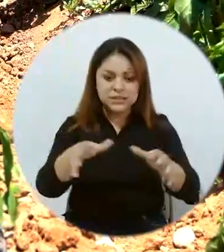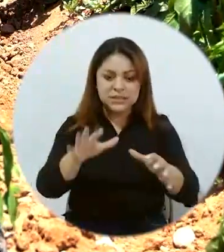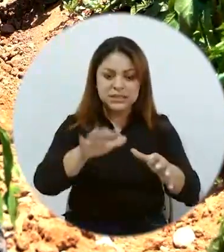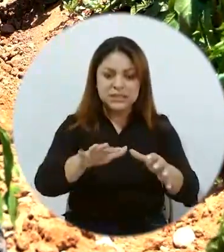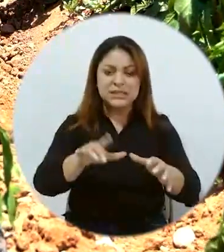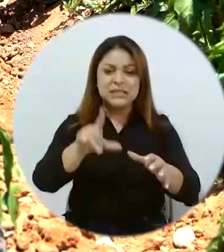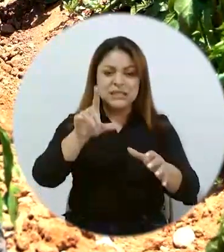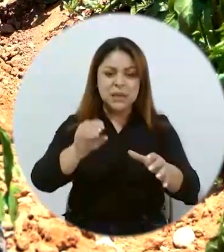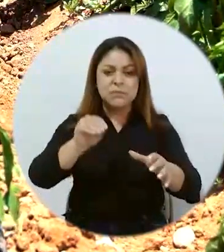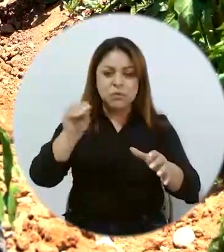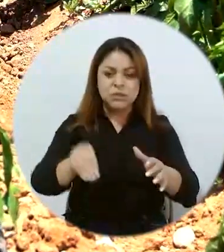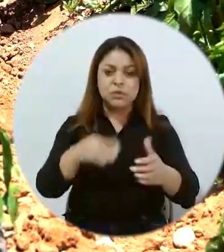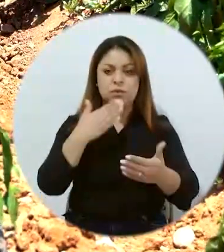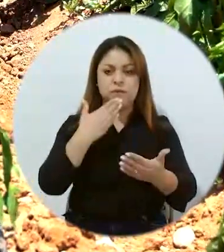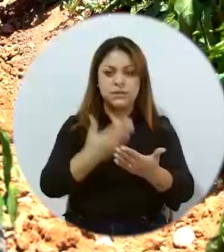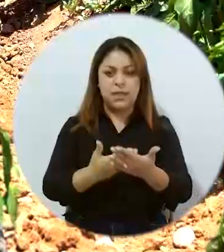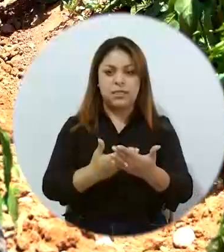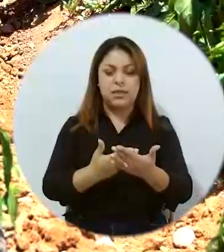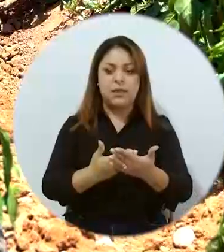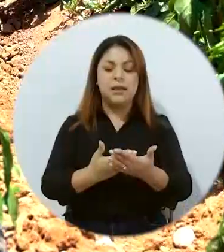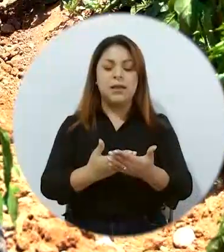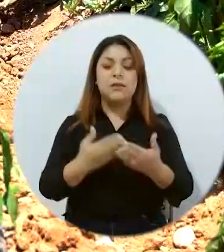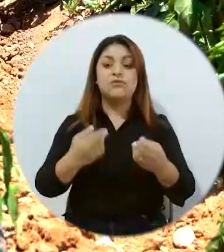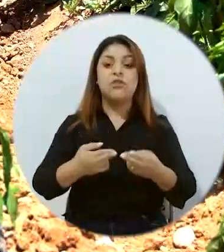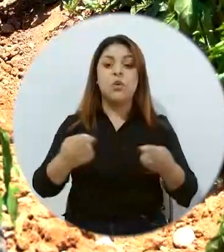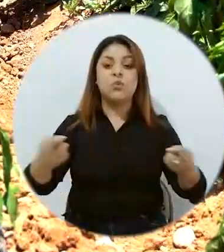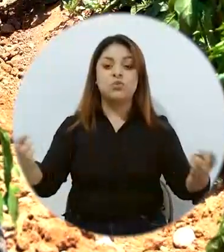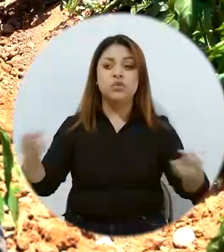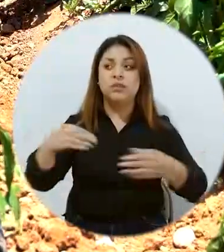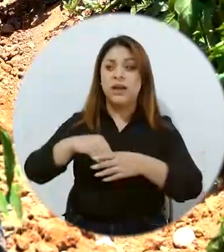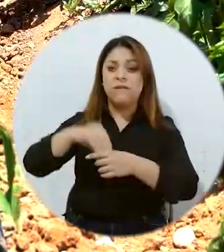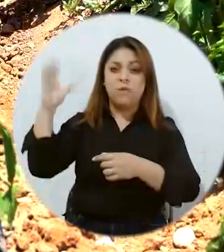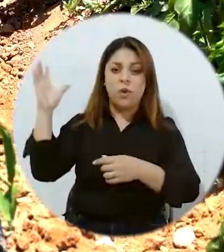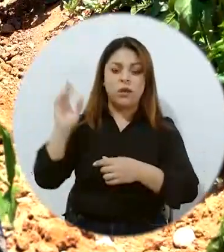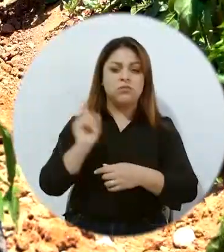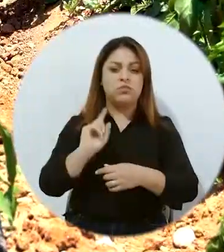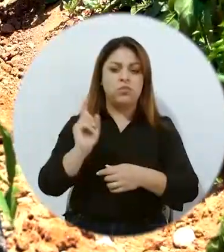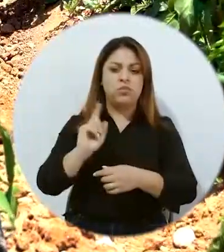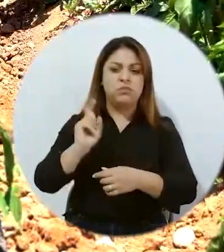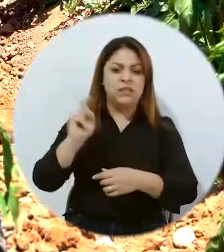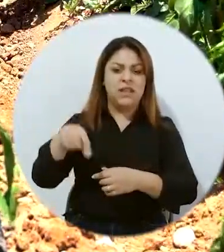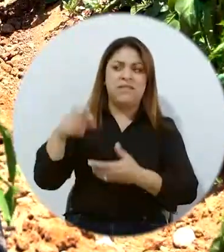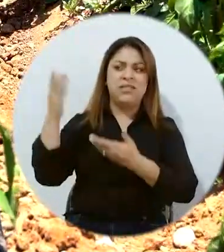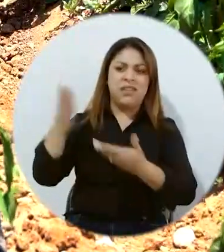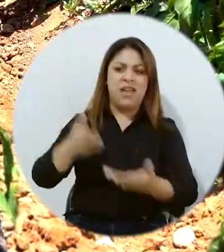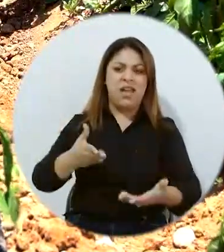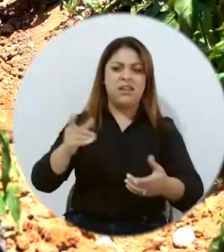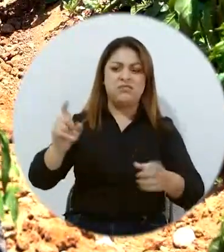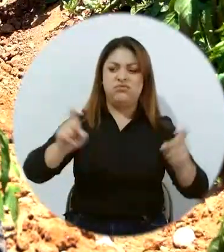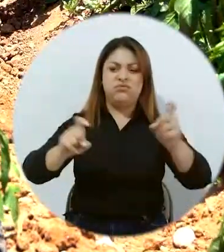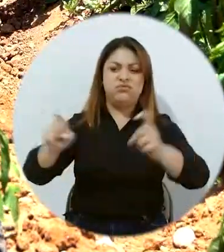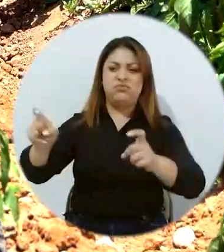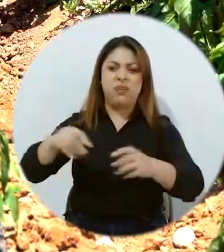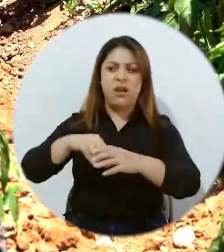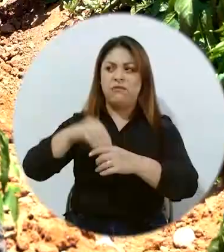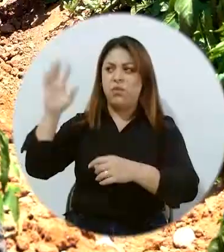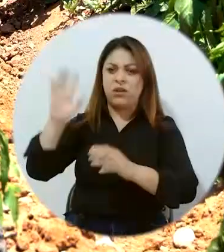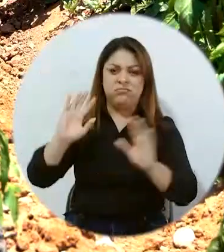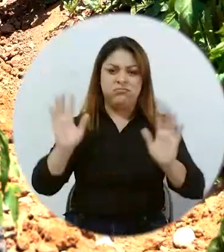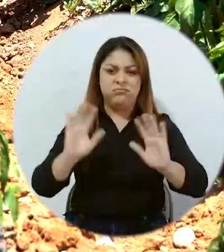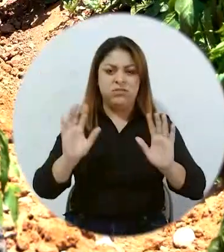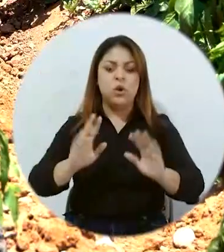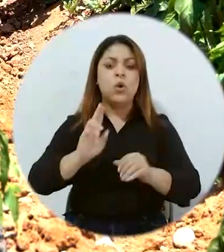los recursos se cierra en sí mismo, de manera que es 100% eficiente. Los insumos no vienen de afuera, por decirlo así, no tienen que estar